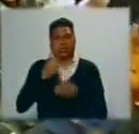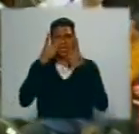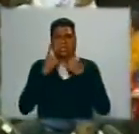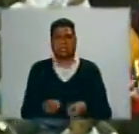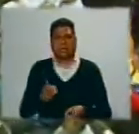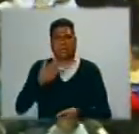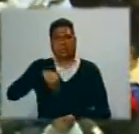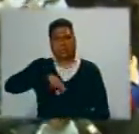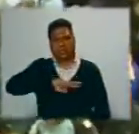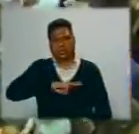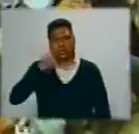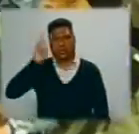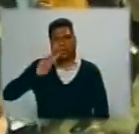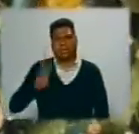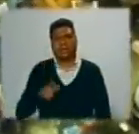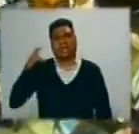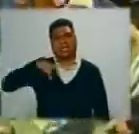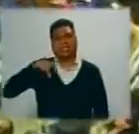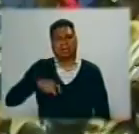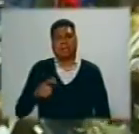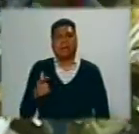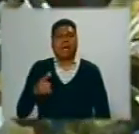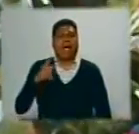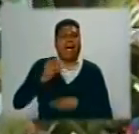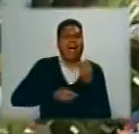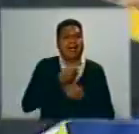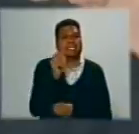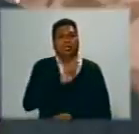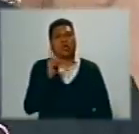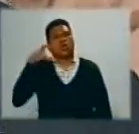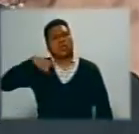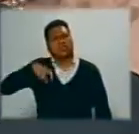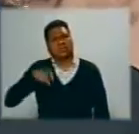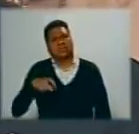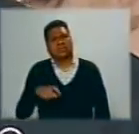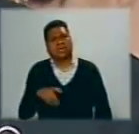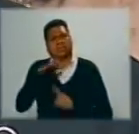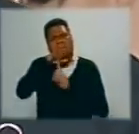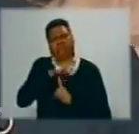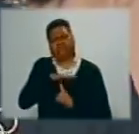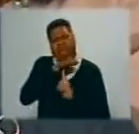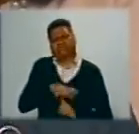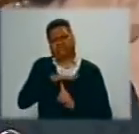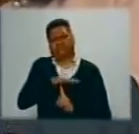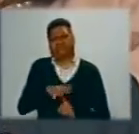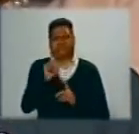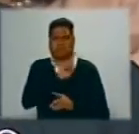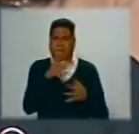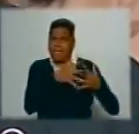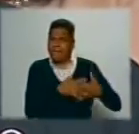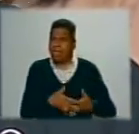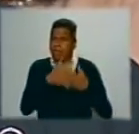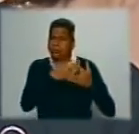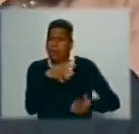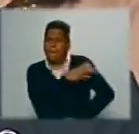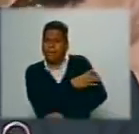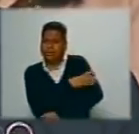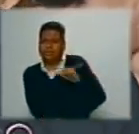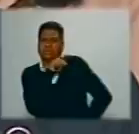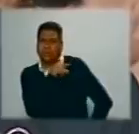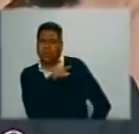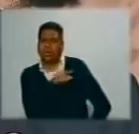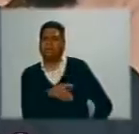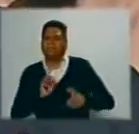los venezolanos qué necesitamos hacer. No necesitamos presiones imperiales. Señores de la derecha, pónganse